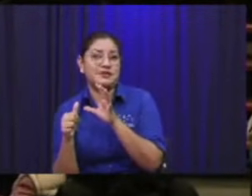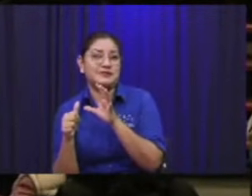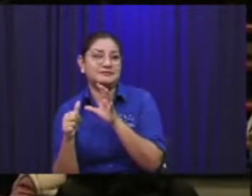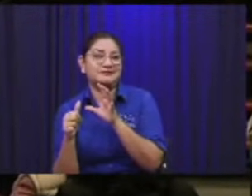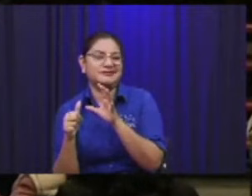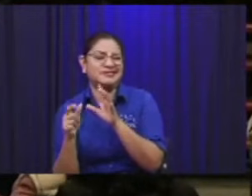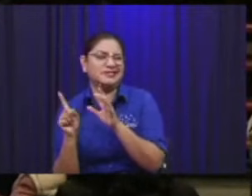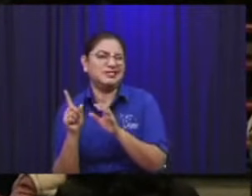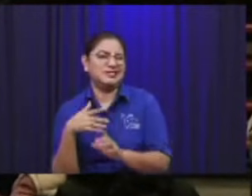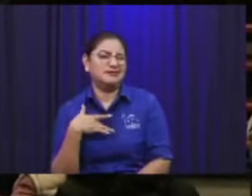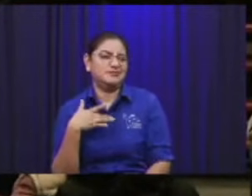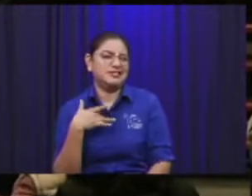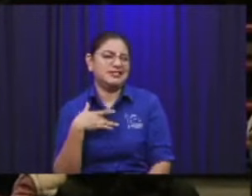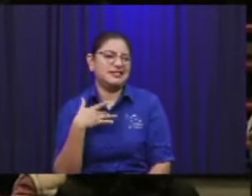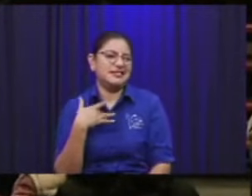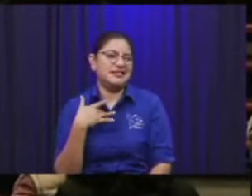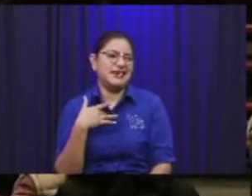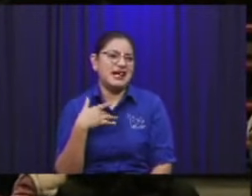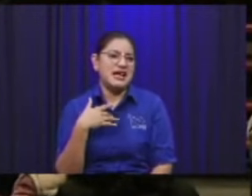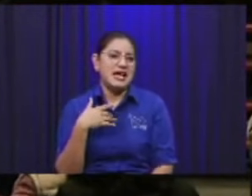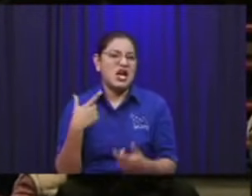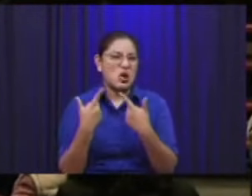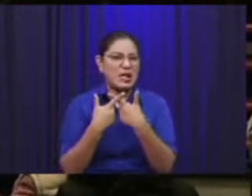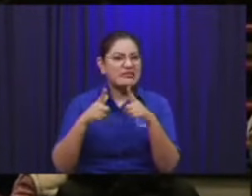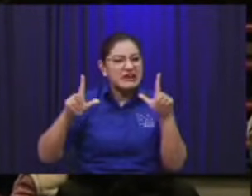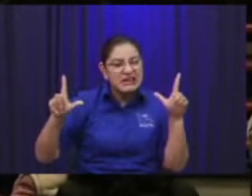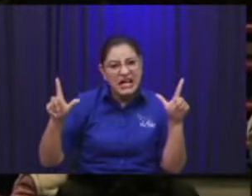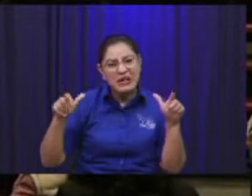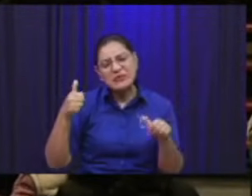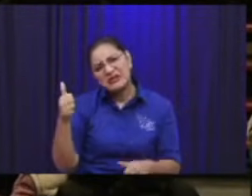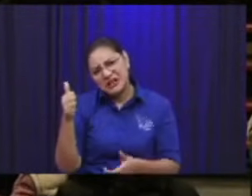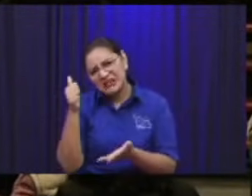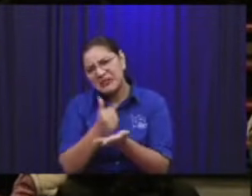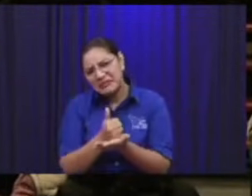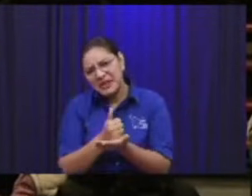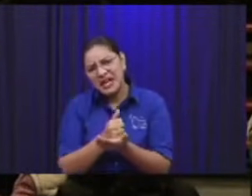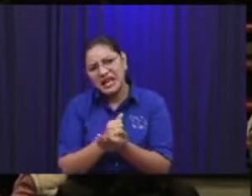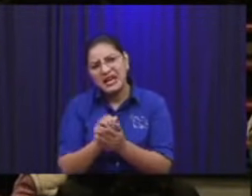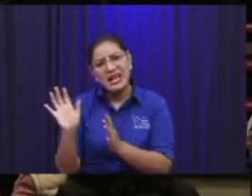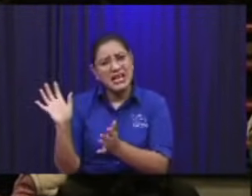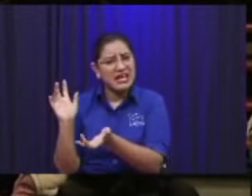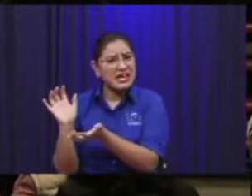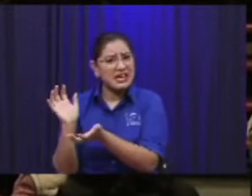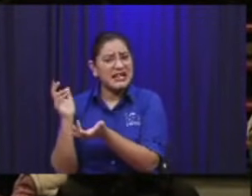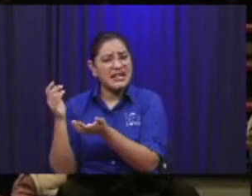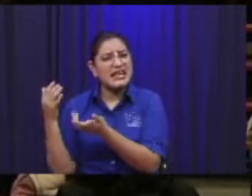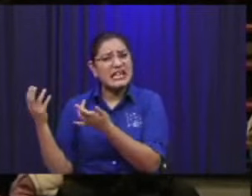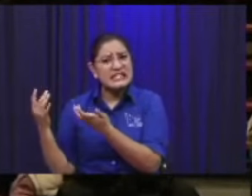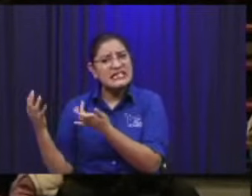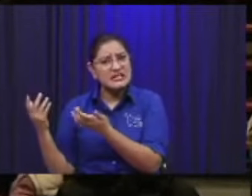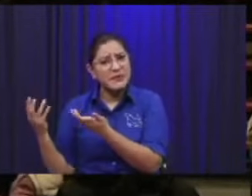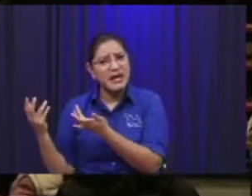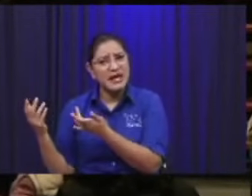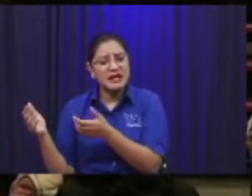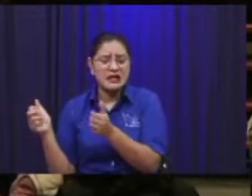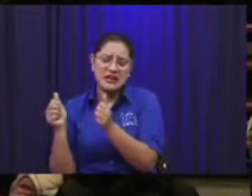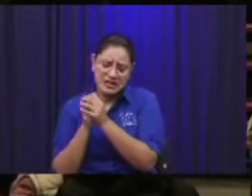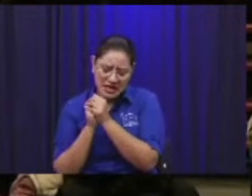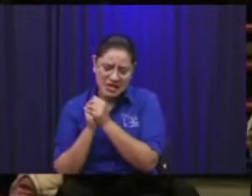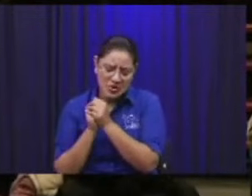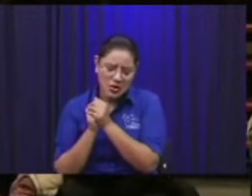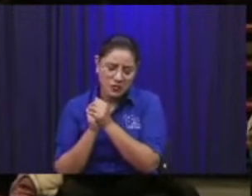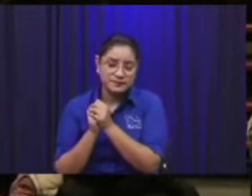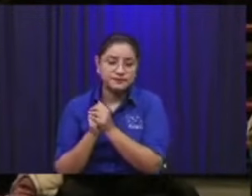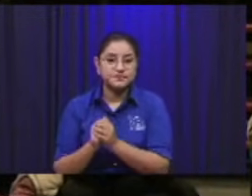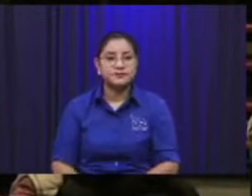no me sentía así en libertad bueno elijan bien que se esperen a que termine predicar y voy a hablar por él